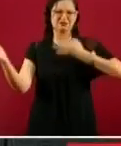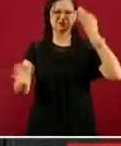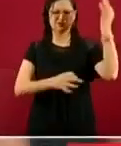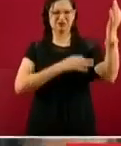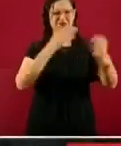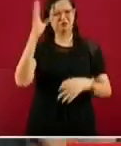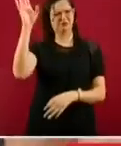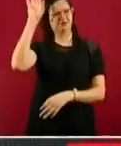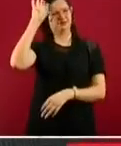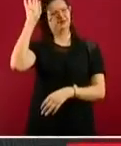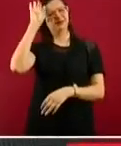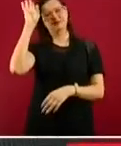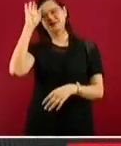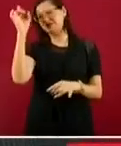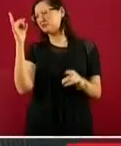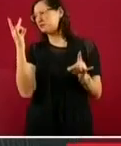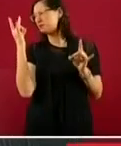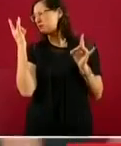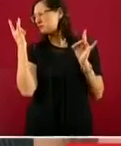abruman.